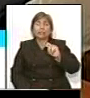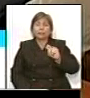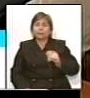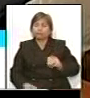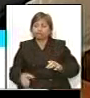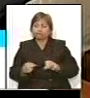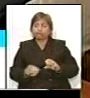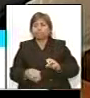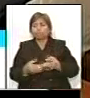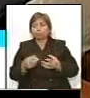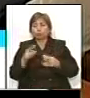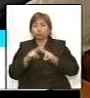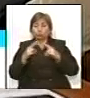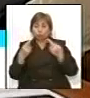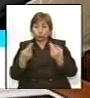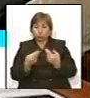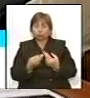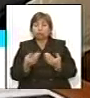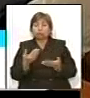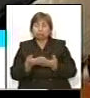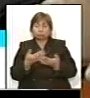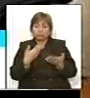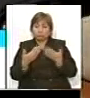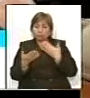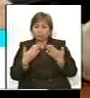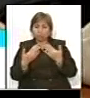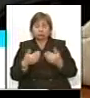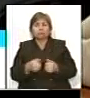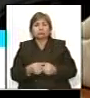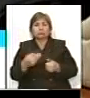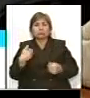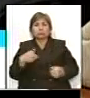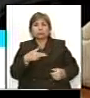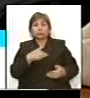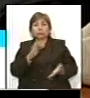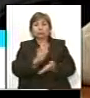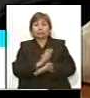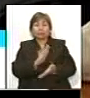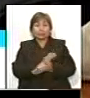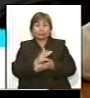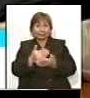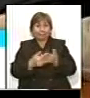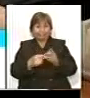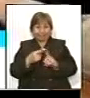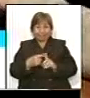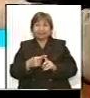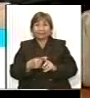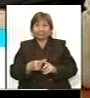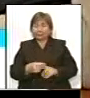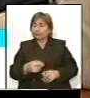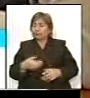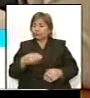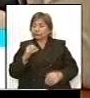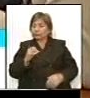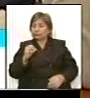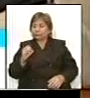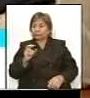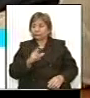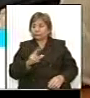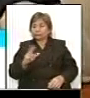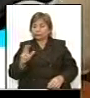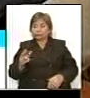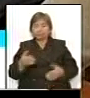hecho algunas reuniones de coordinaciones previas para que nuestros expedientes en aplicación del Decreto Supremo 003 puedan